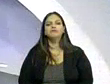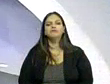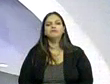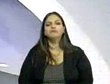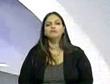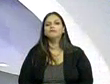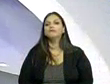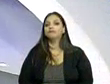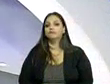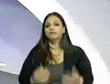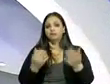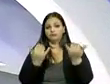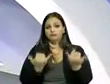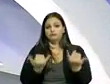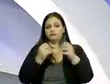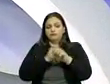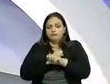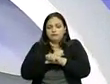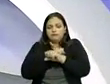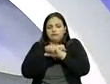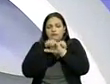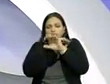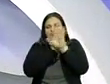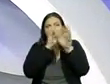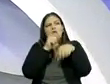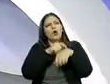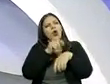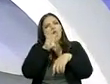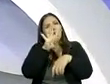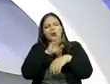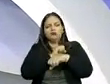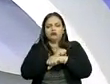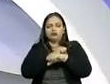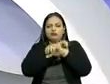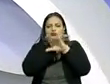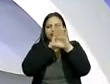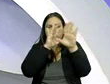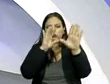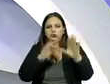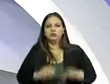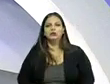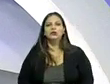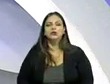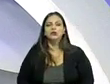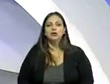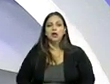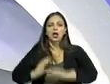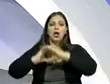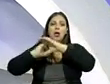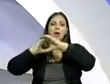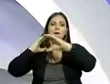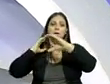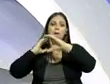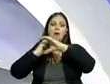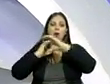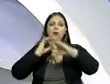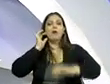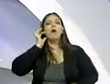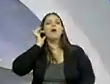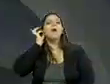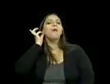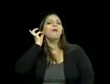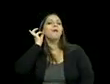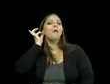país en horas de la madrugada, alrededor de las 4 de la mañana, queremos compartirles, esta denuncia llegó a nuestro teléfono de denuncias